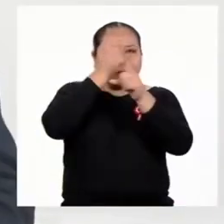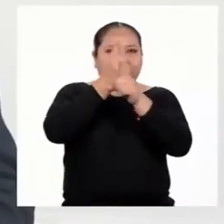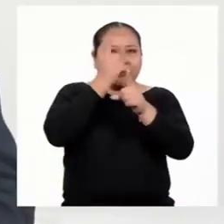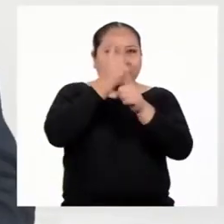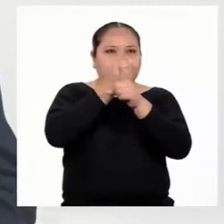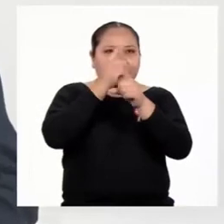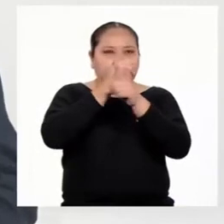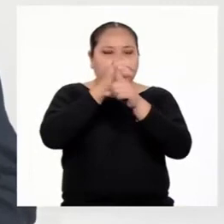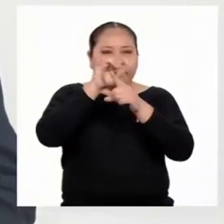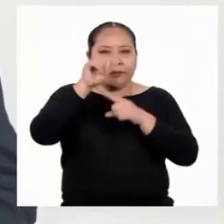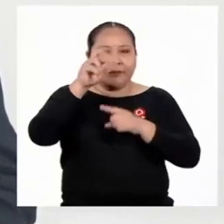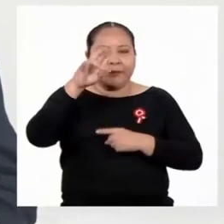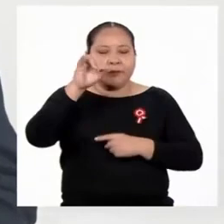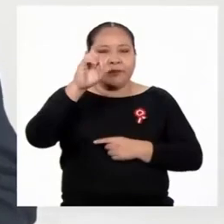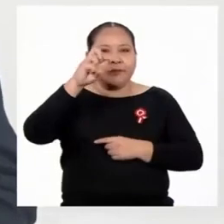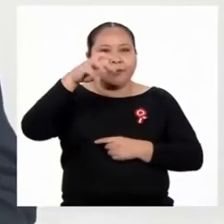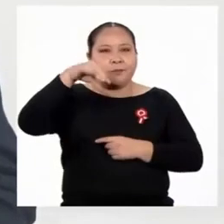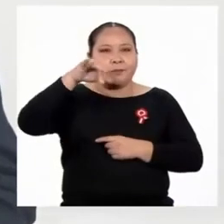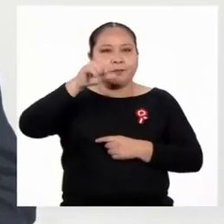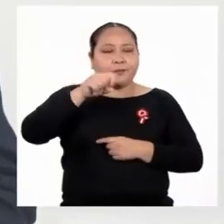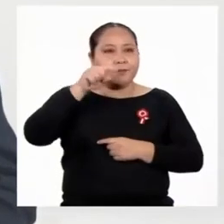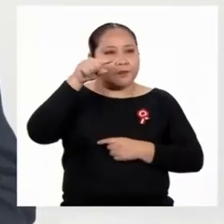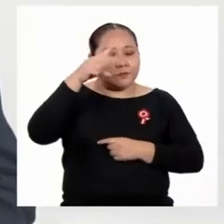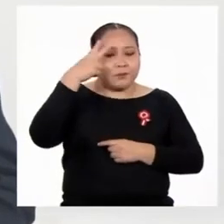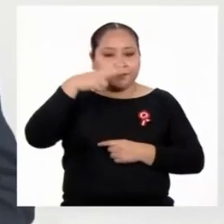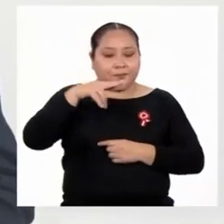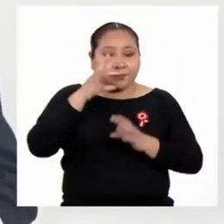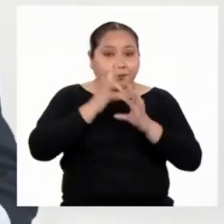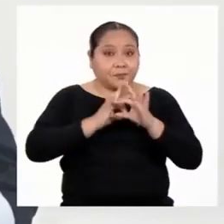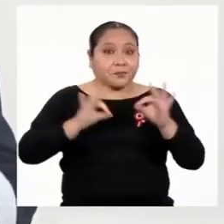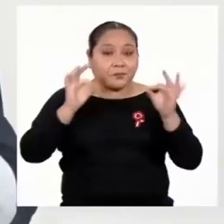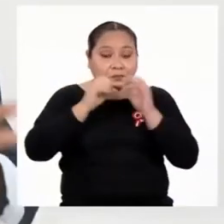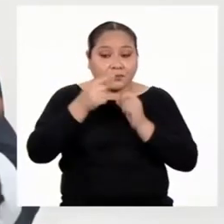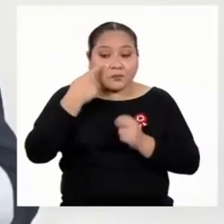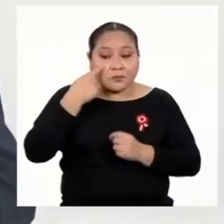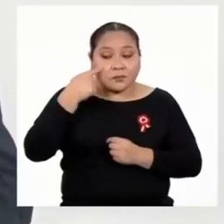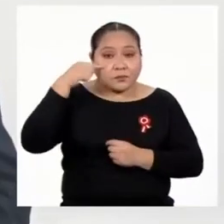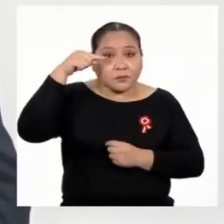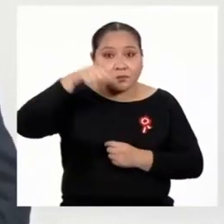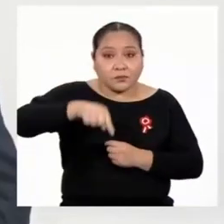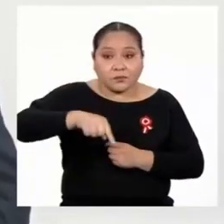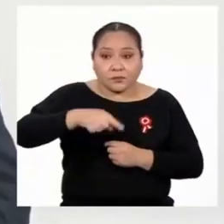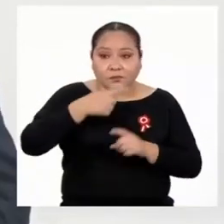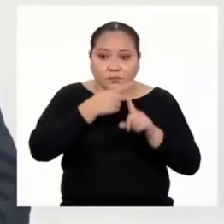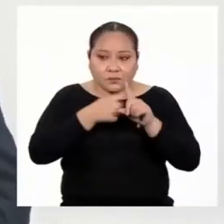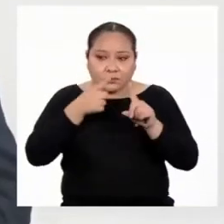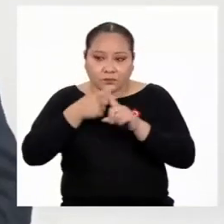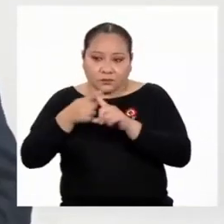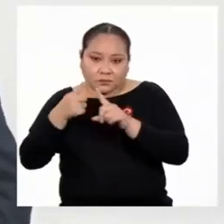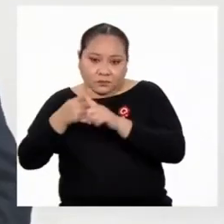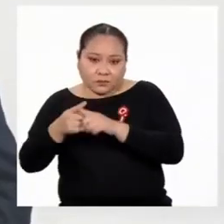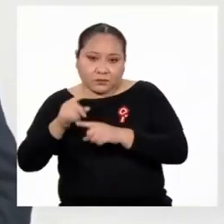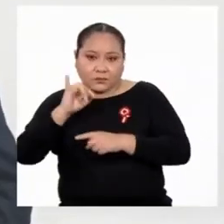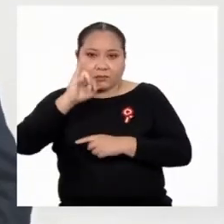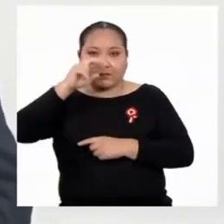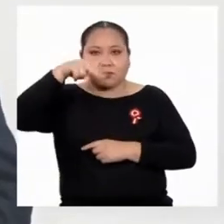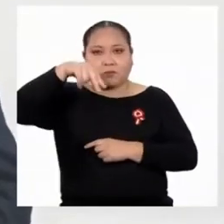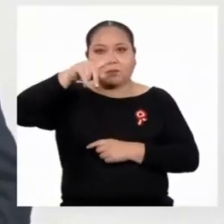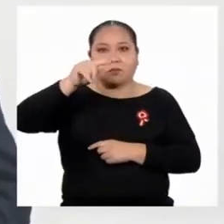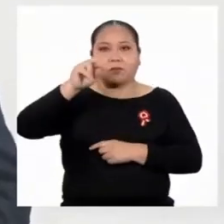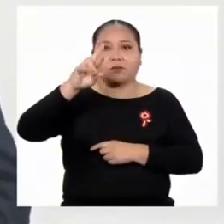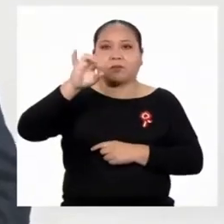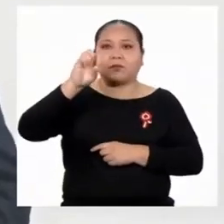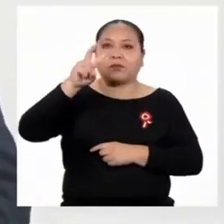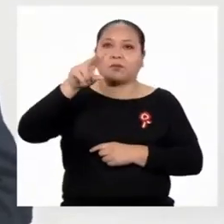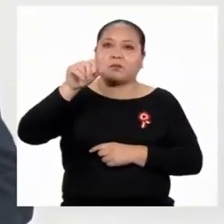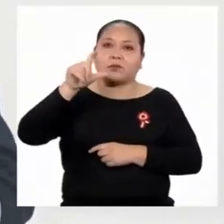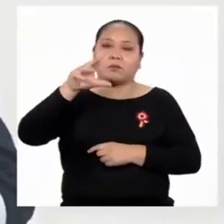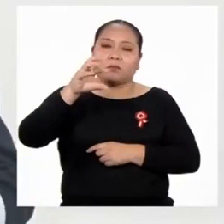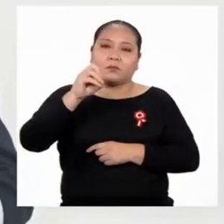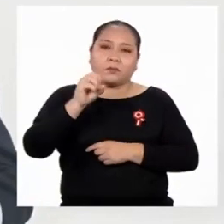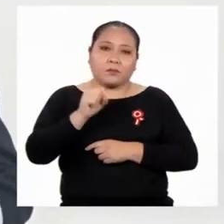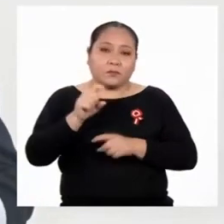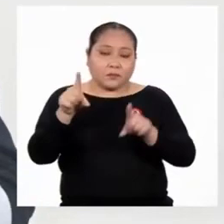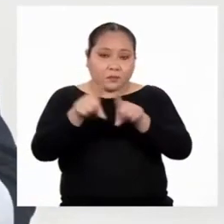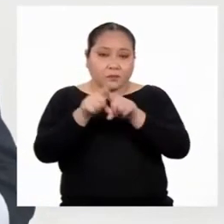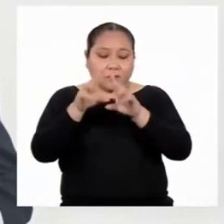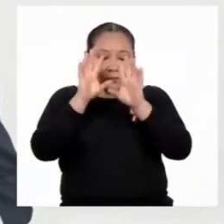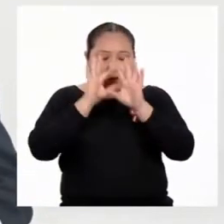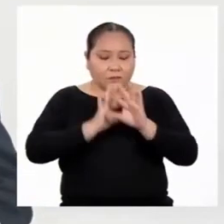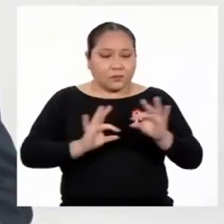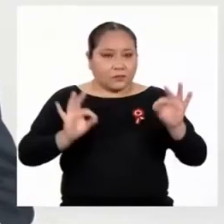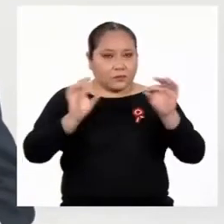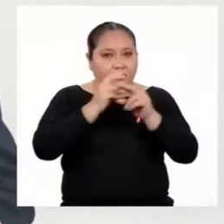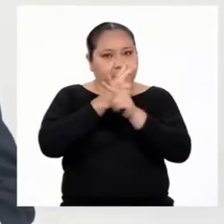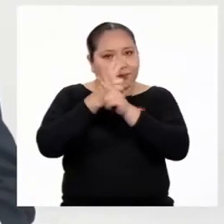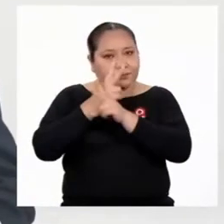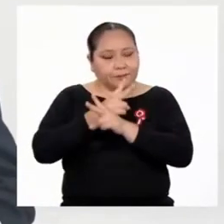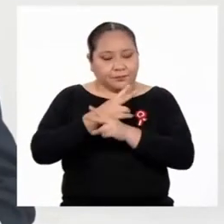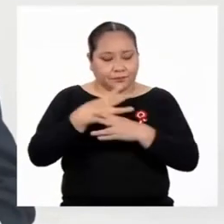Excelente, Yaremis. ¿Viste qué importante es conocer acerca de los intervalos? También es importante cuidar la salud y